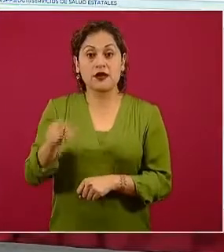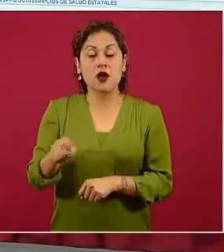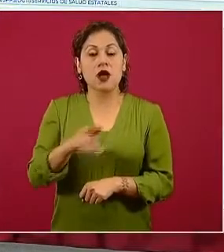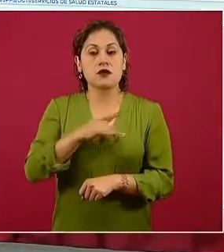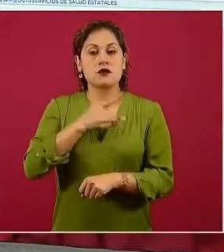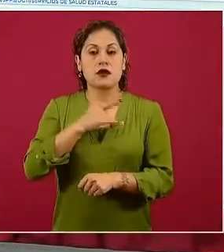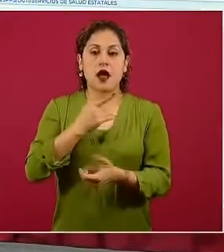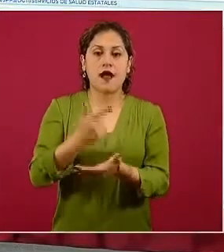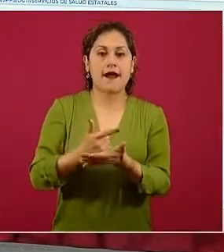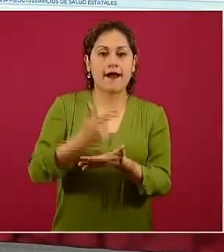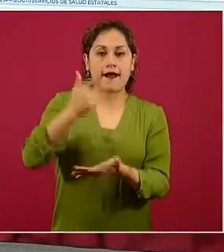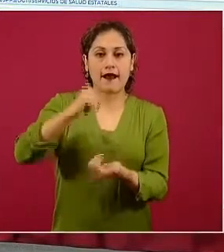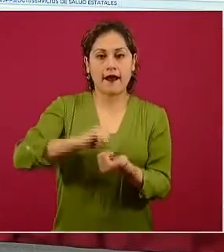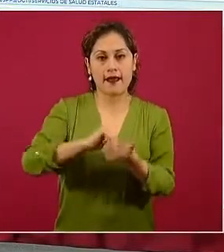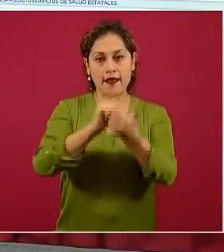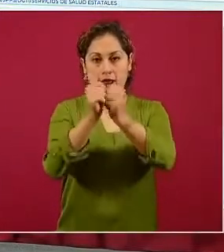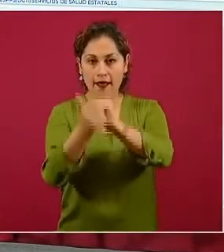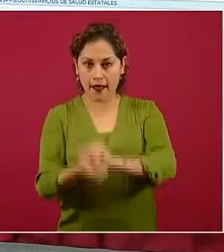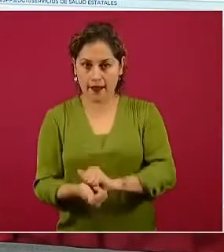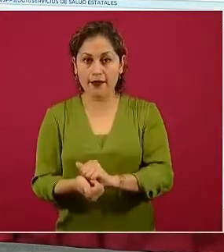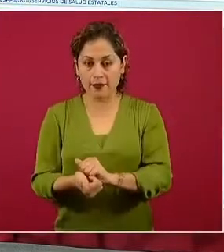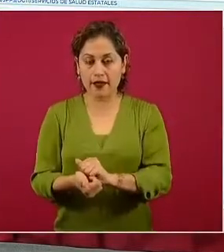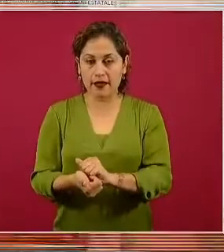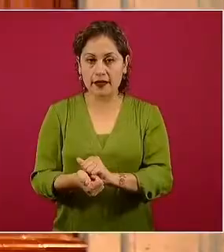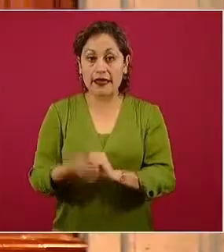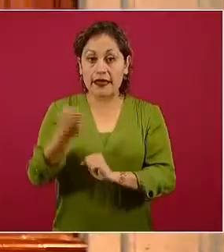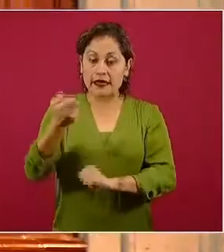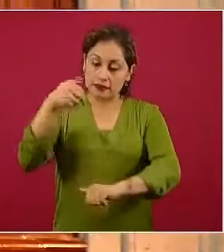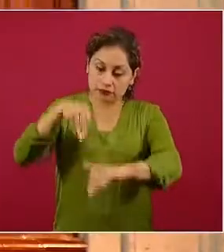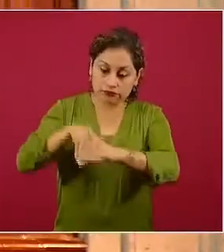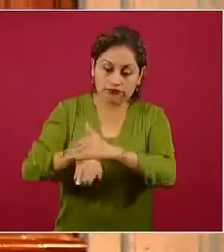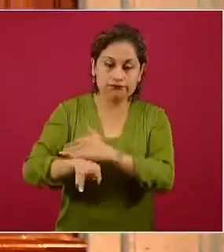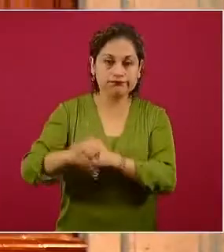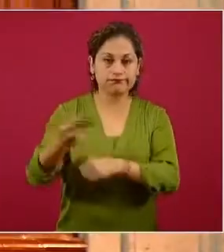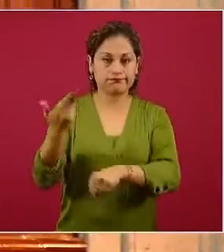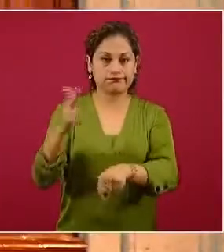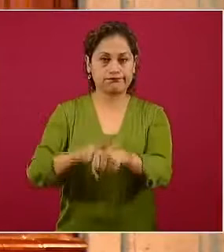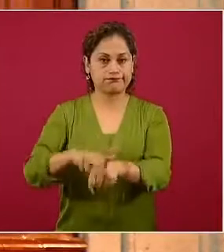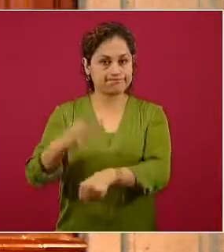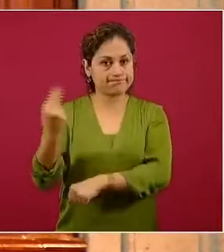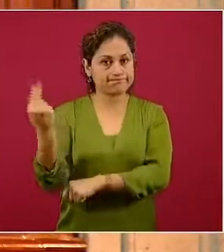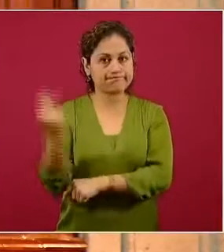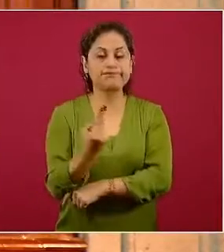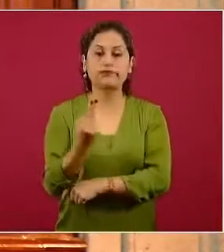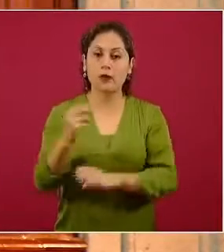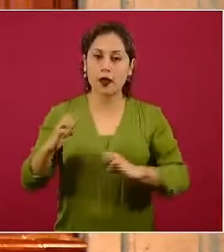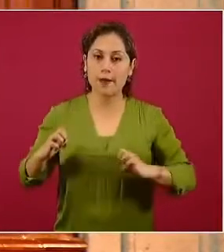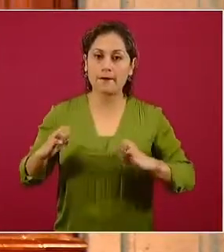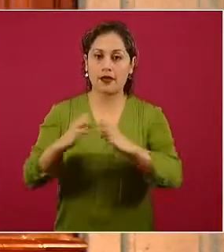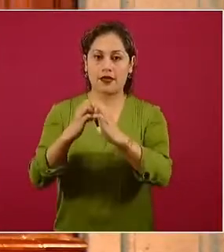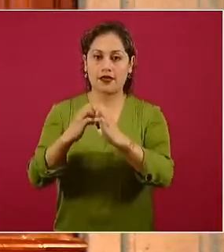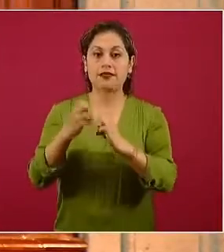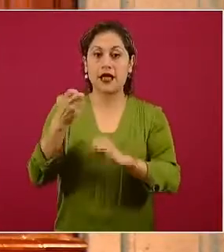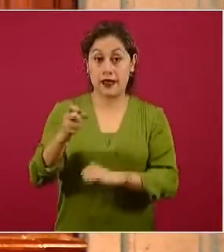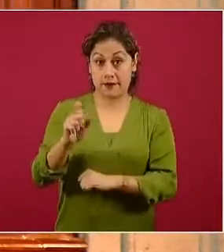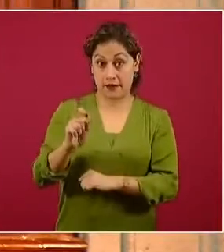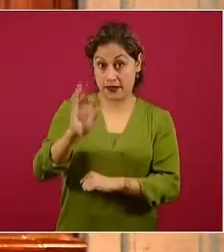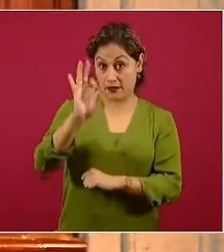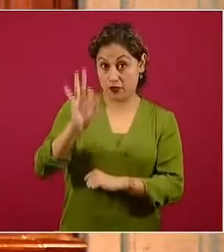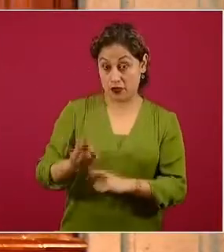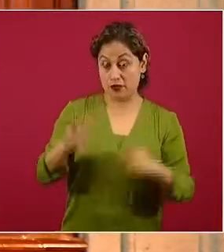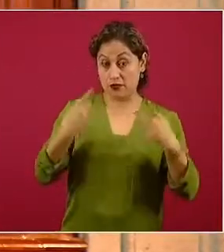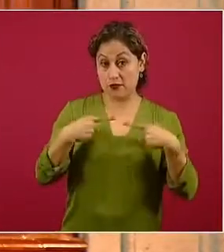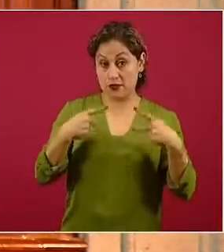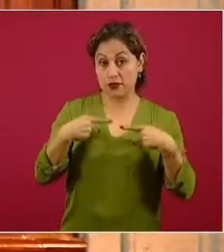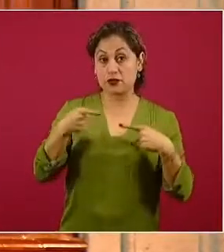de alarma, desarrolla enfermedad grave, requieren de hospitalización, y dentro de ese 20%